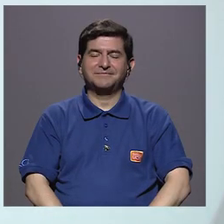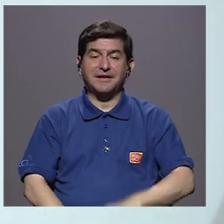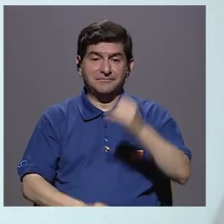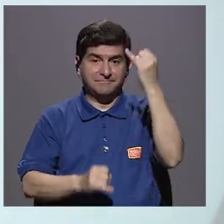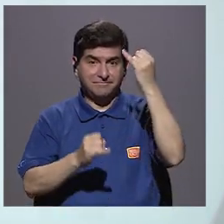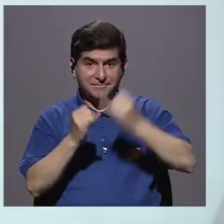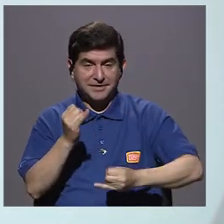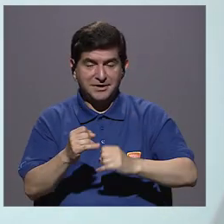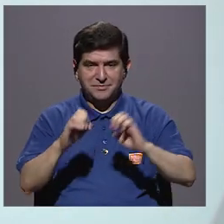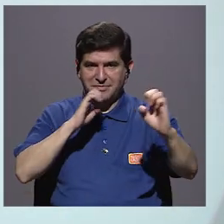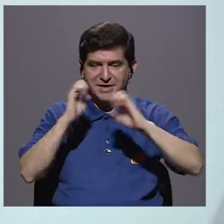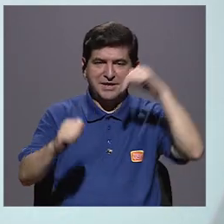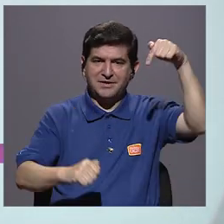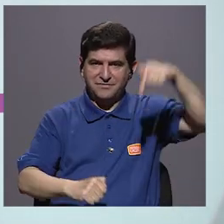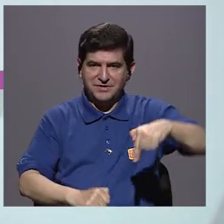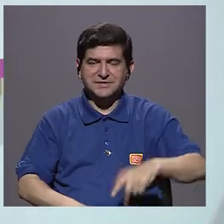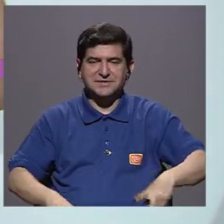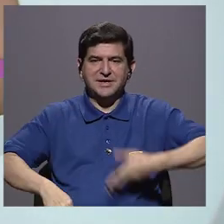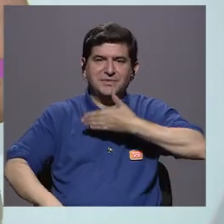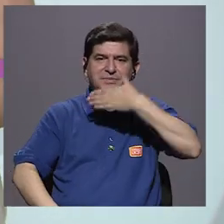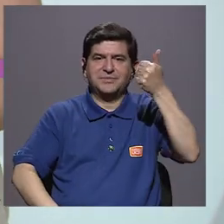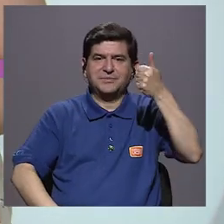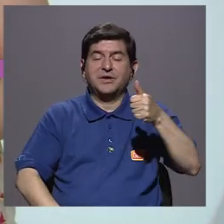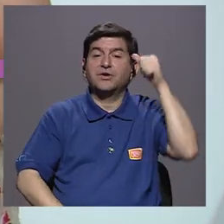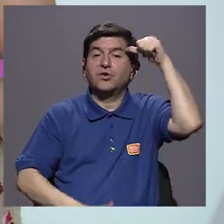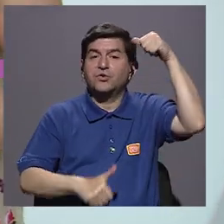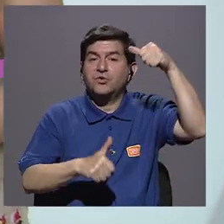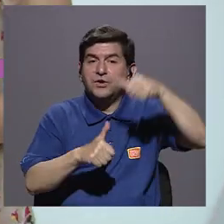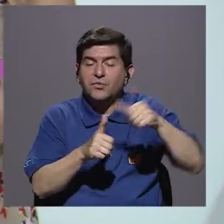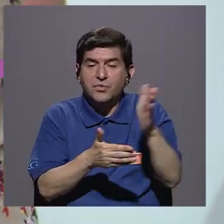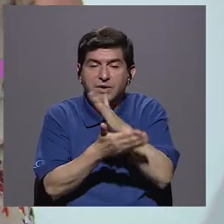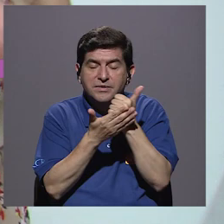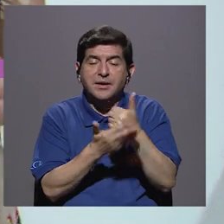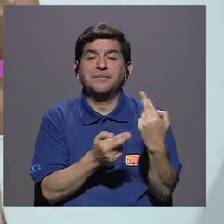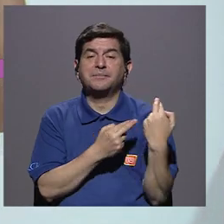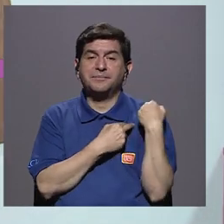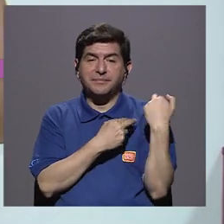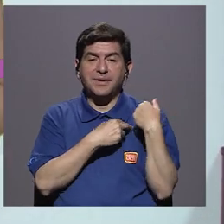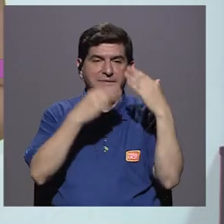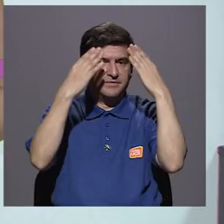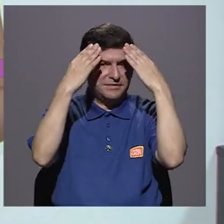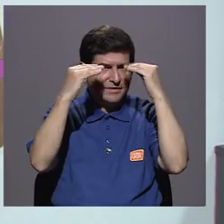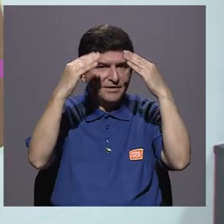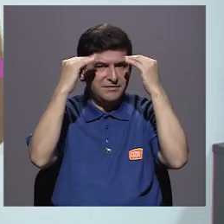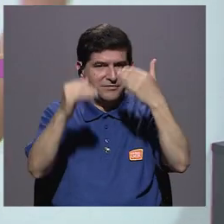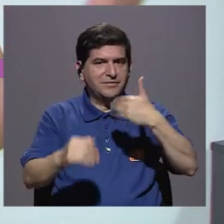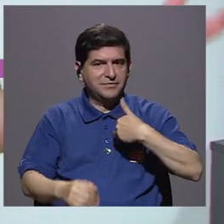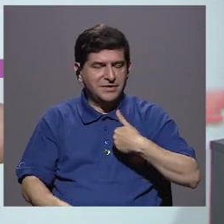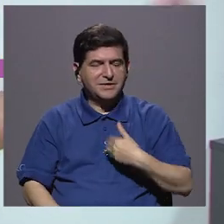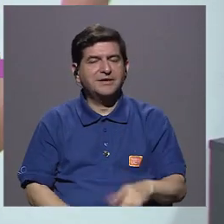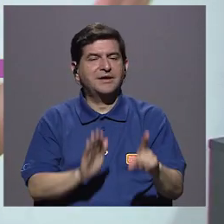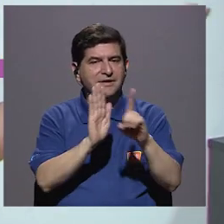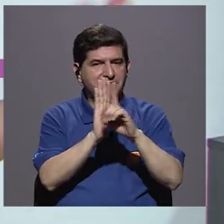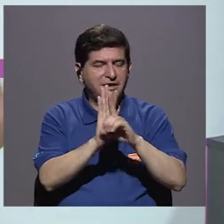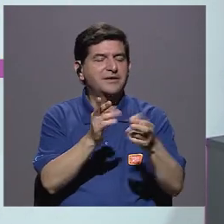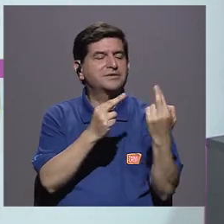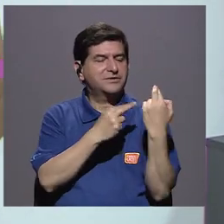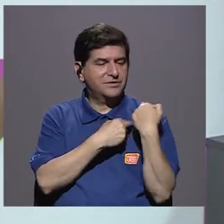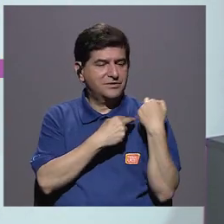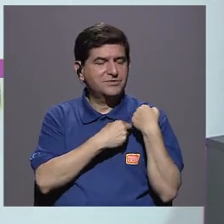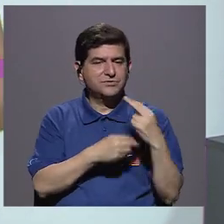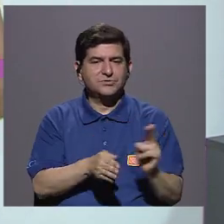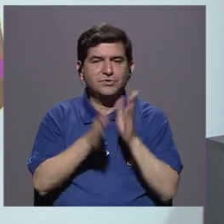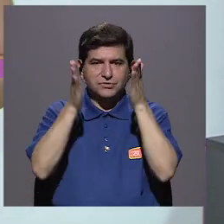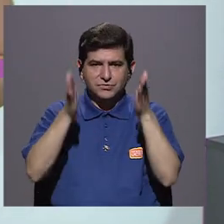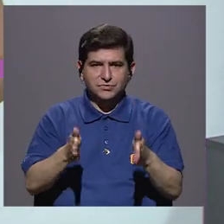Con esto terminamos la entrevista de hoy en Vivir Mejor. Recuerde que parte de nuestros deberes es informarnos acerca de nuestros derechos y deberes